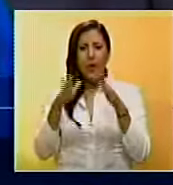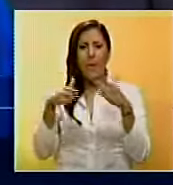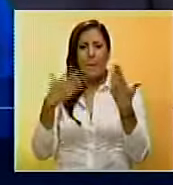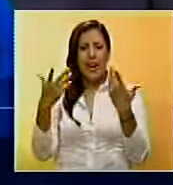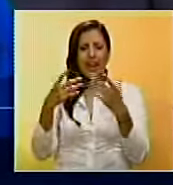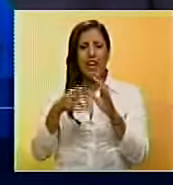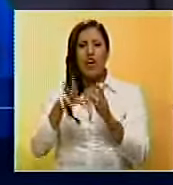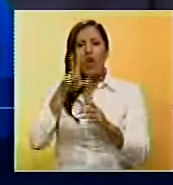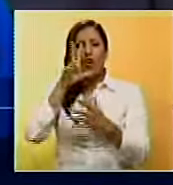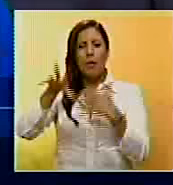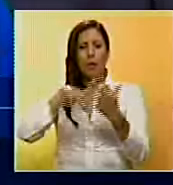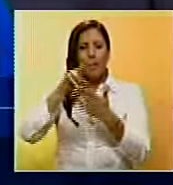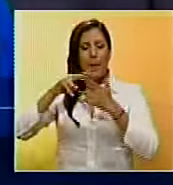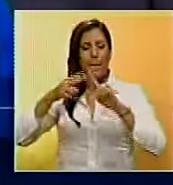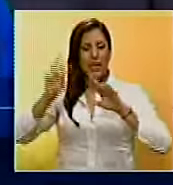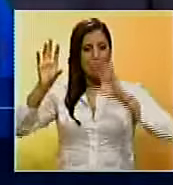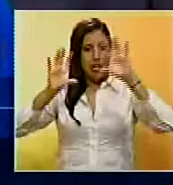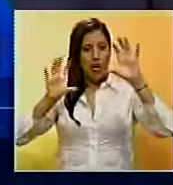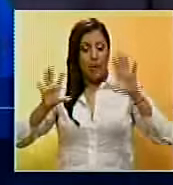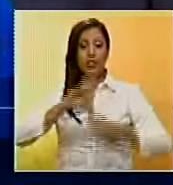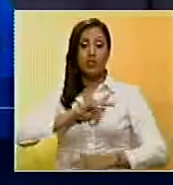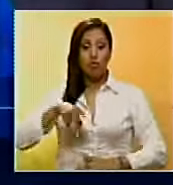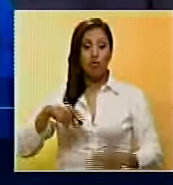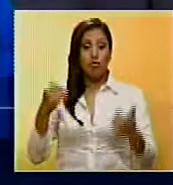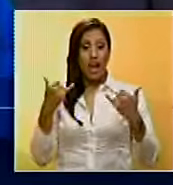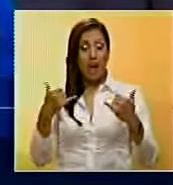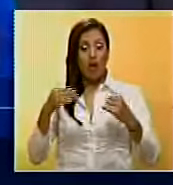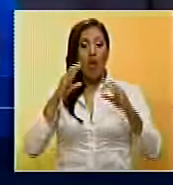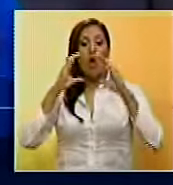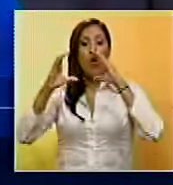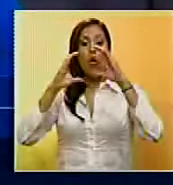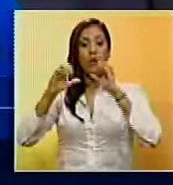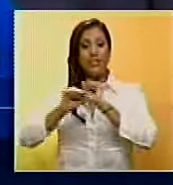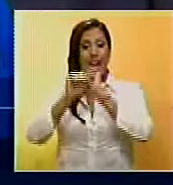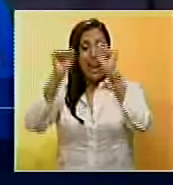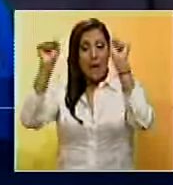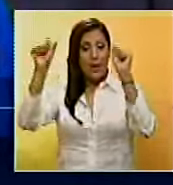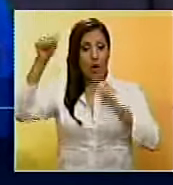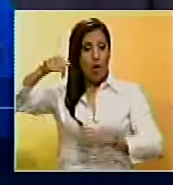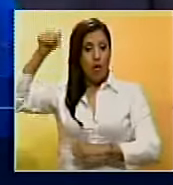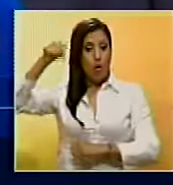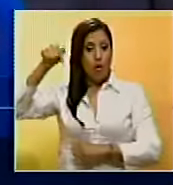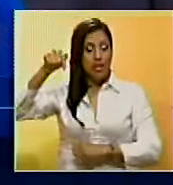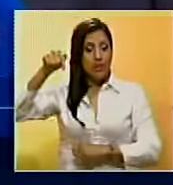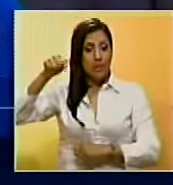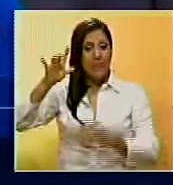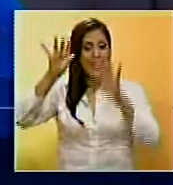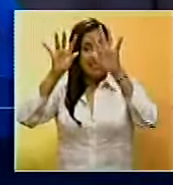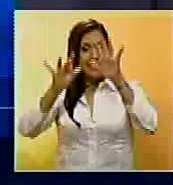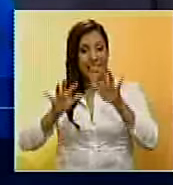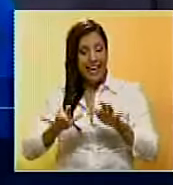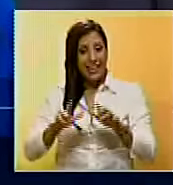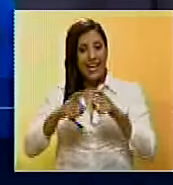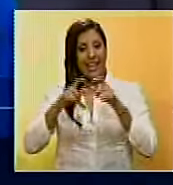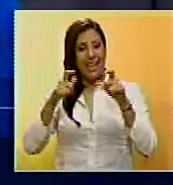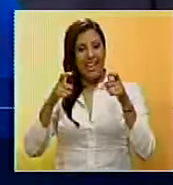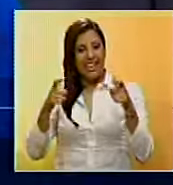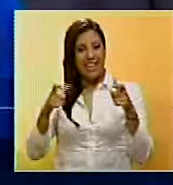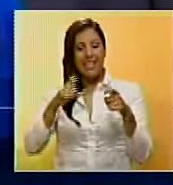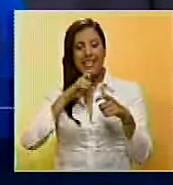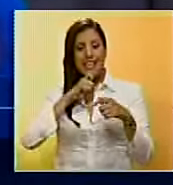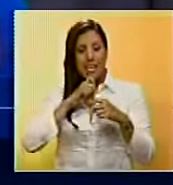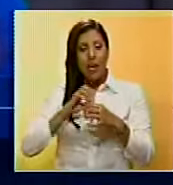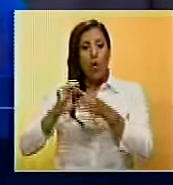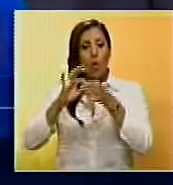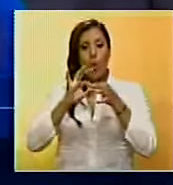para alterar la paz de las naciones. Nosotros nos hemos comunicado en la mañana de hoy con el secretario general de la